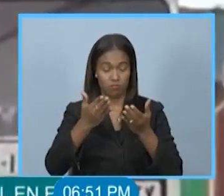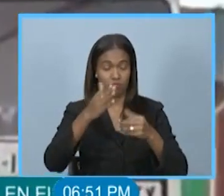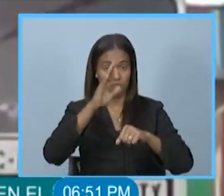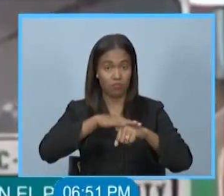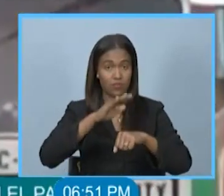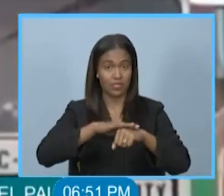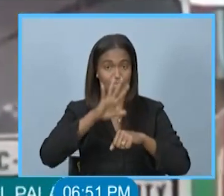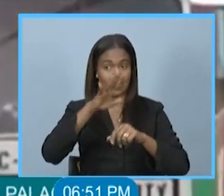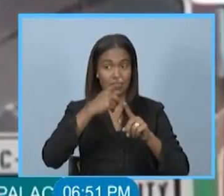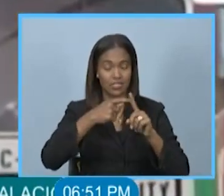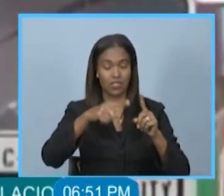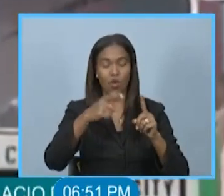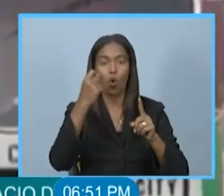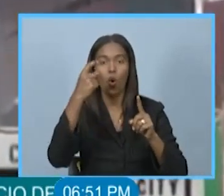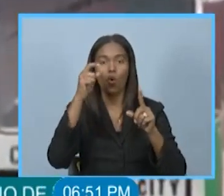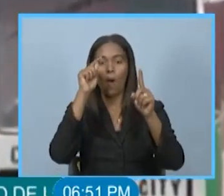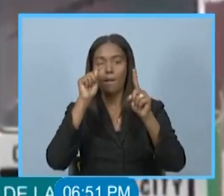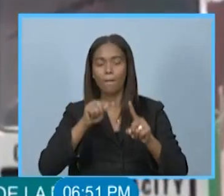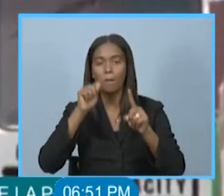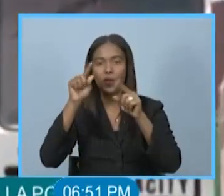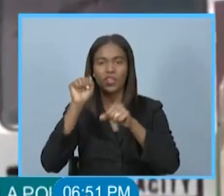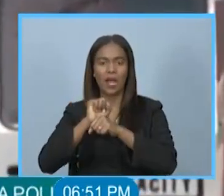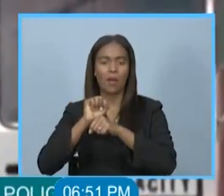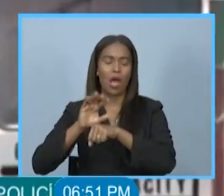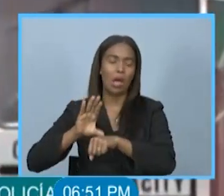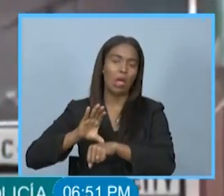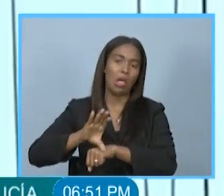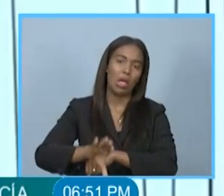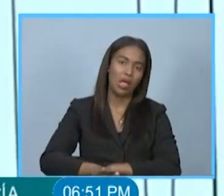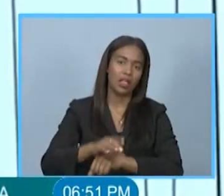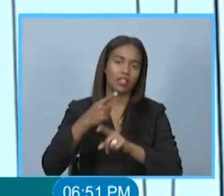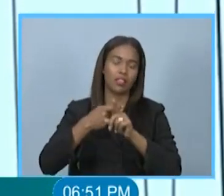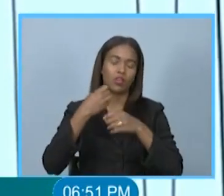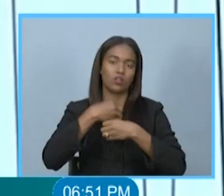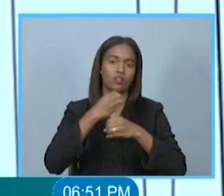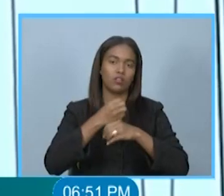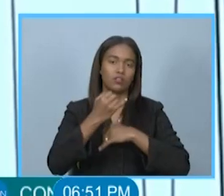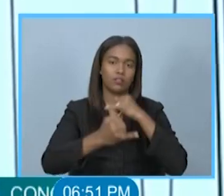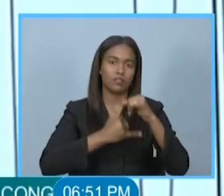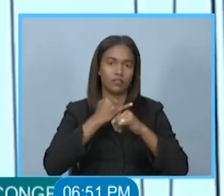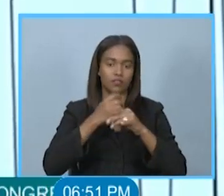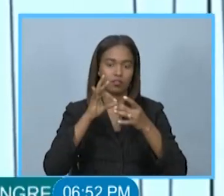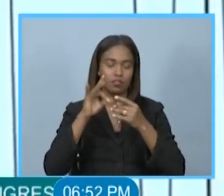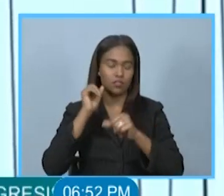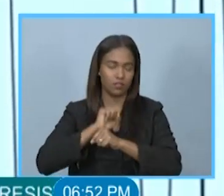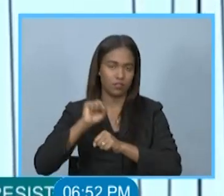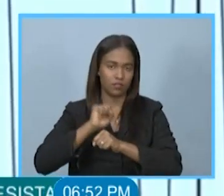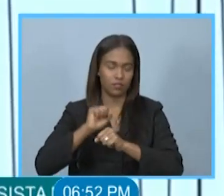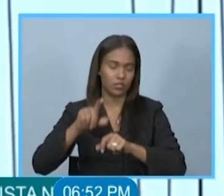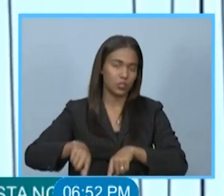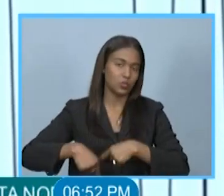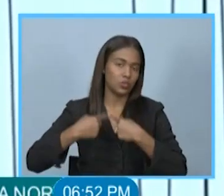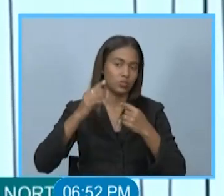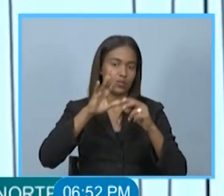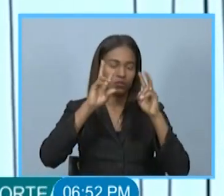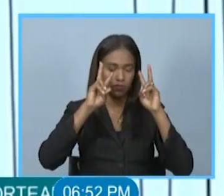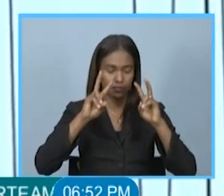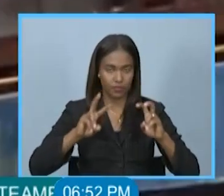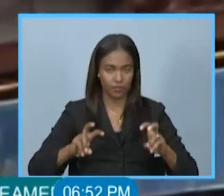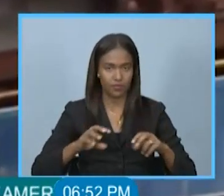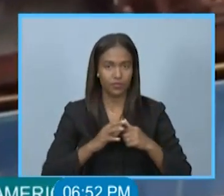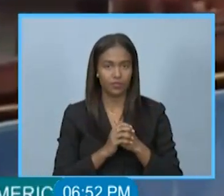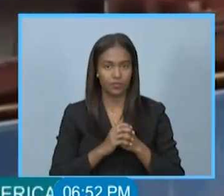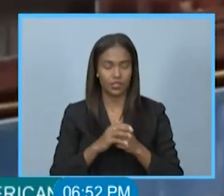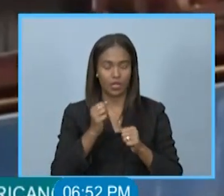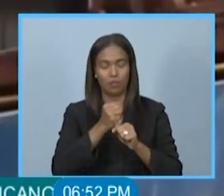cinco de los 11 indicadores de trabajo forzoso de la organización Internacional del trabajo durante su investigación